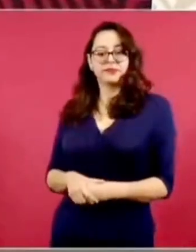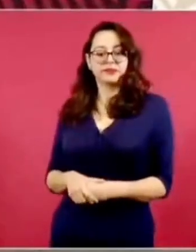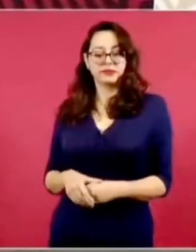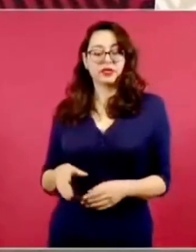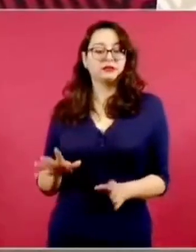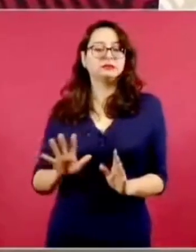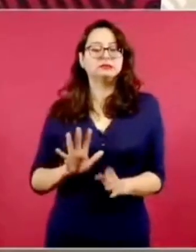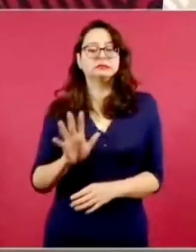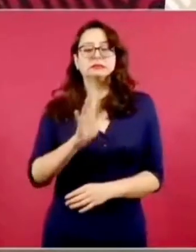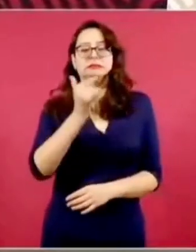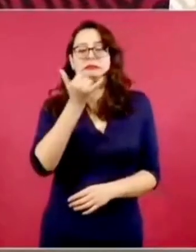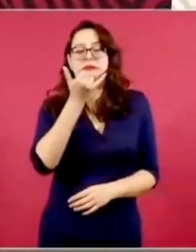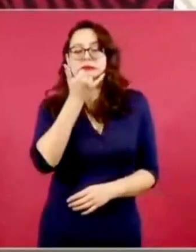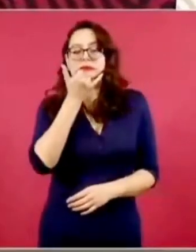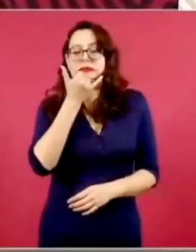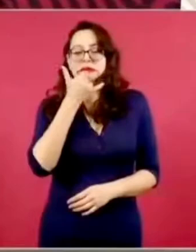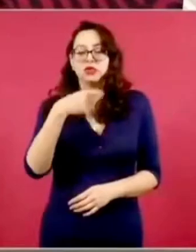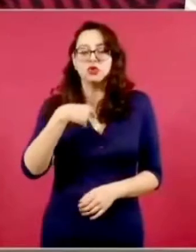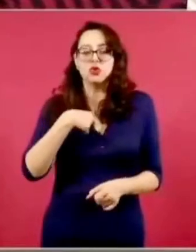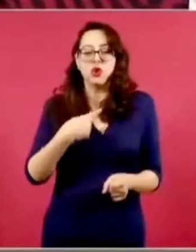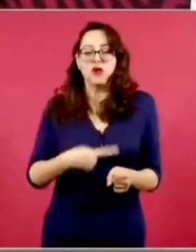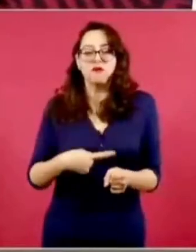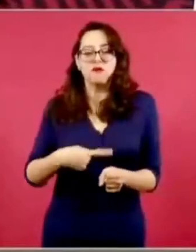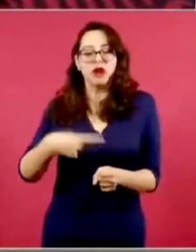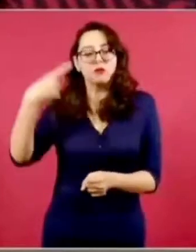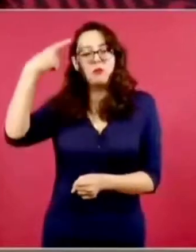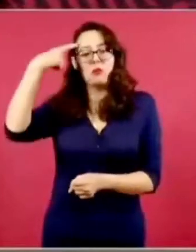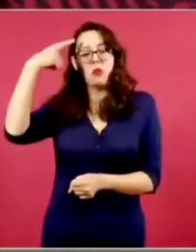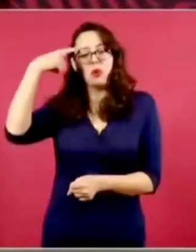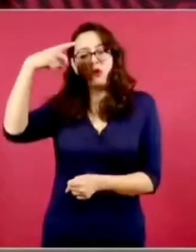negando todo y diciendo de que él ya